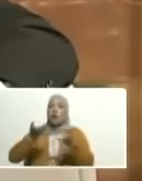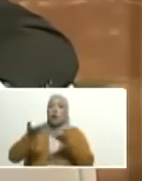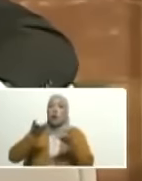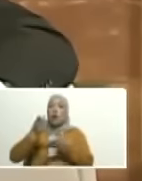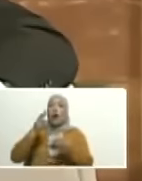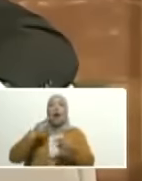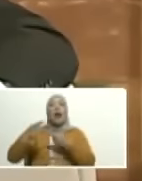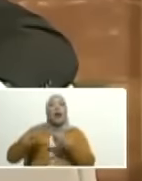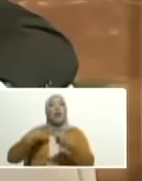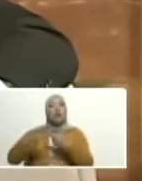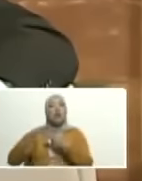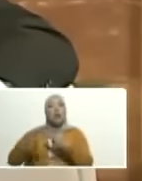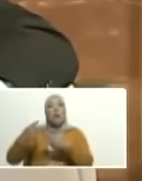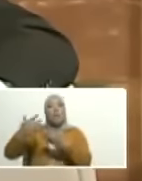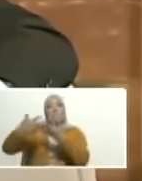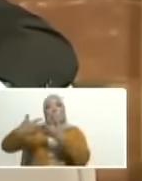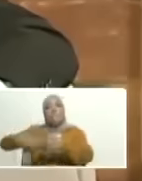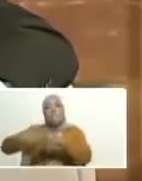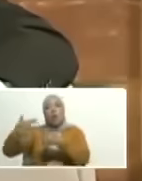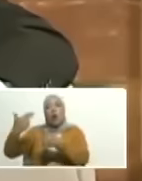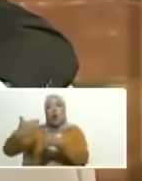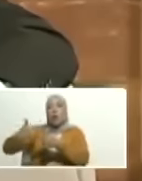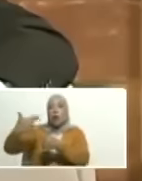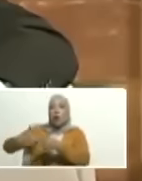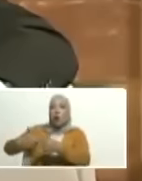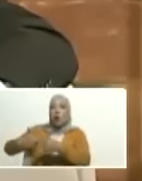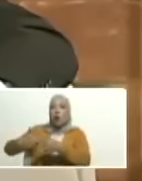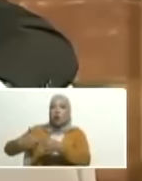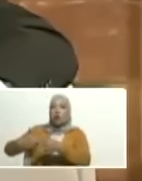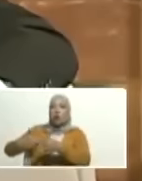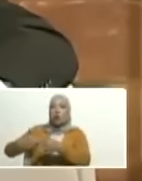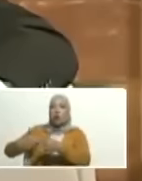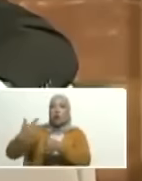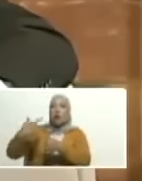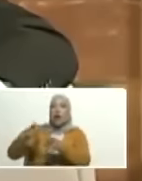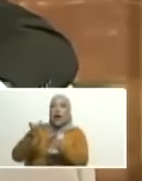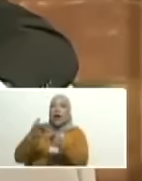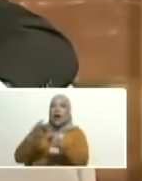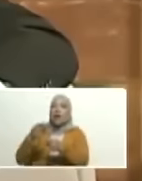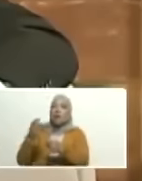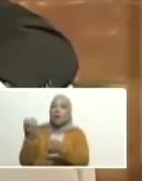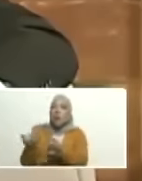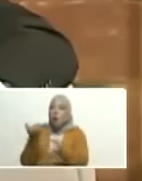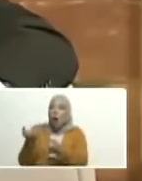relacionados con petróleo o con operaciones de gas en Venezuela.